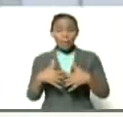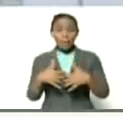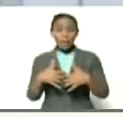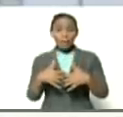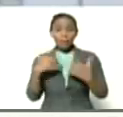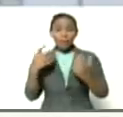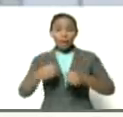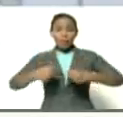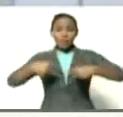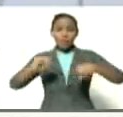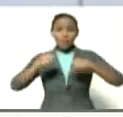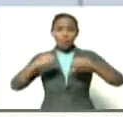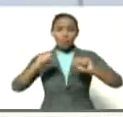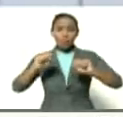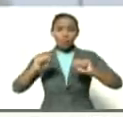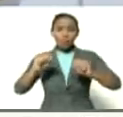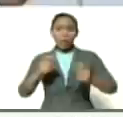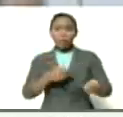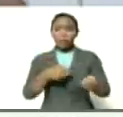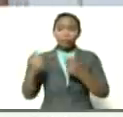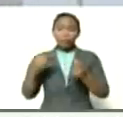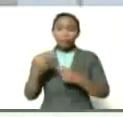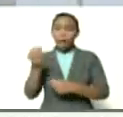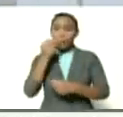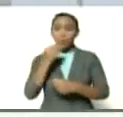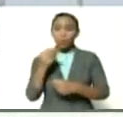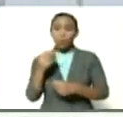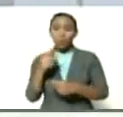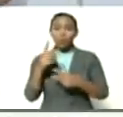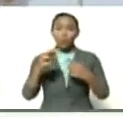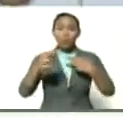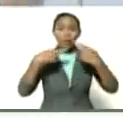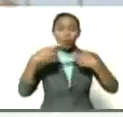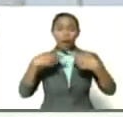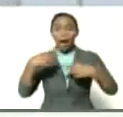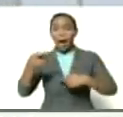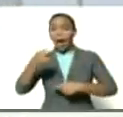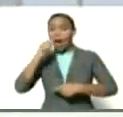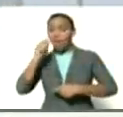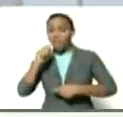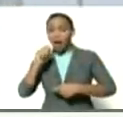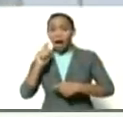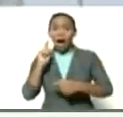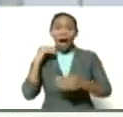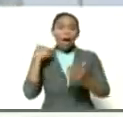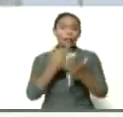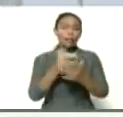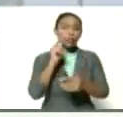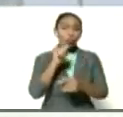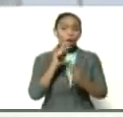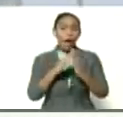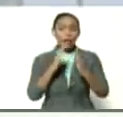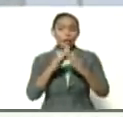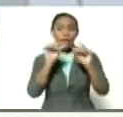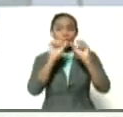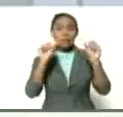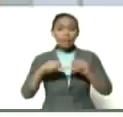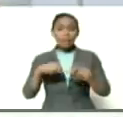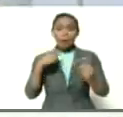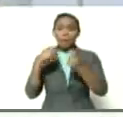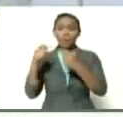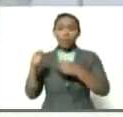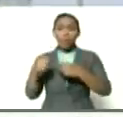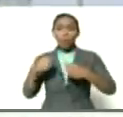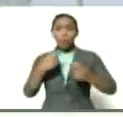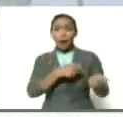de motorizados, que llevan los alimentos de un restaurante, de una cafetería, se lo llevan a su casa, el llamado sistema delivery o sistema